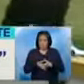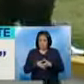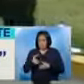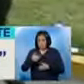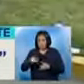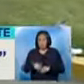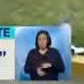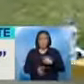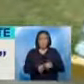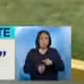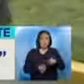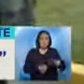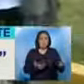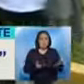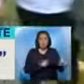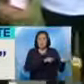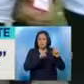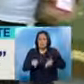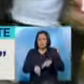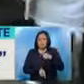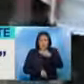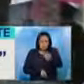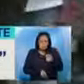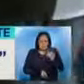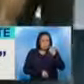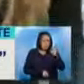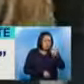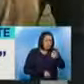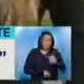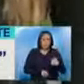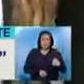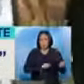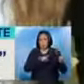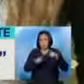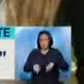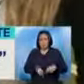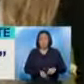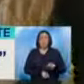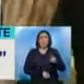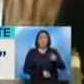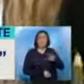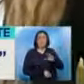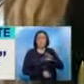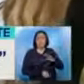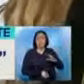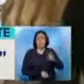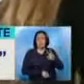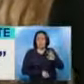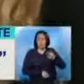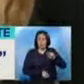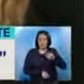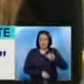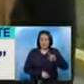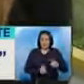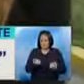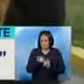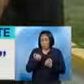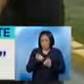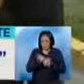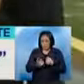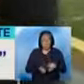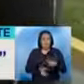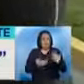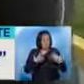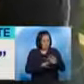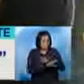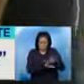por distritos. ¿Desde dónde viene usted, señor? Por favor, cuente. Yo vengo del distrito de Ventanilla. Estoy apoyando esta marcha porque